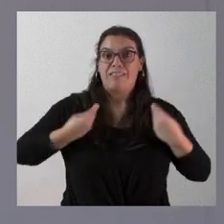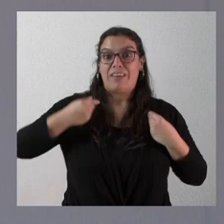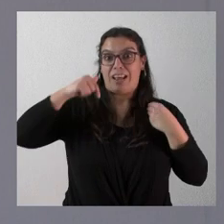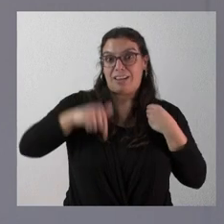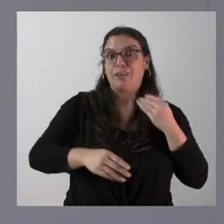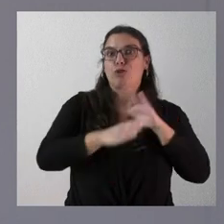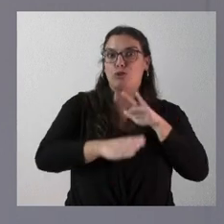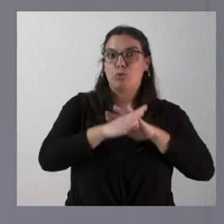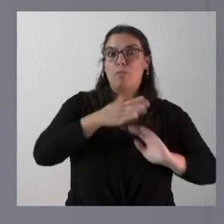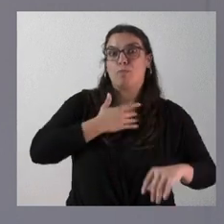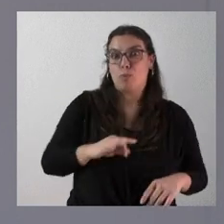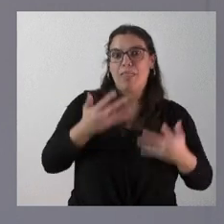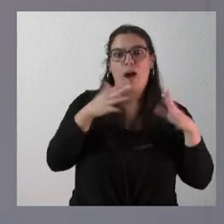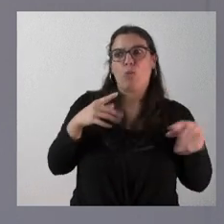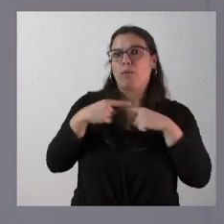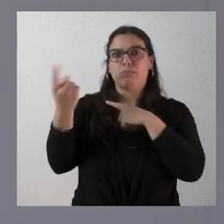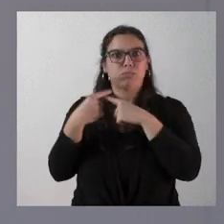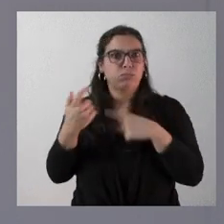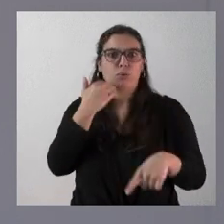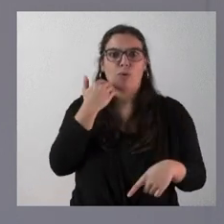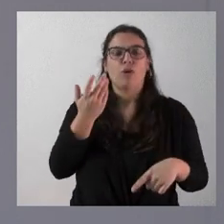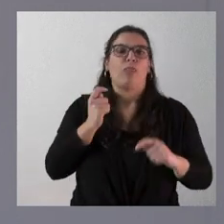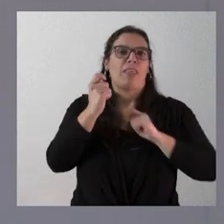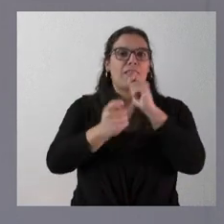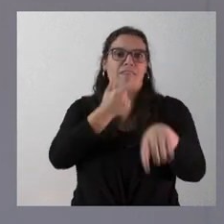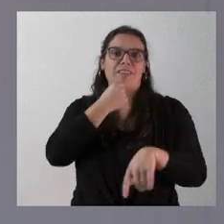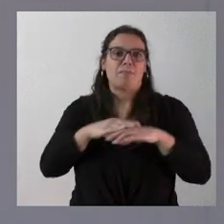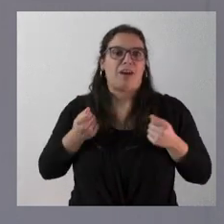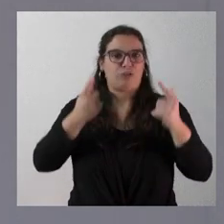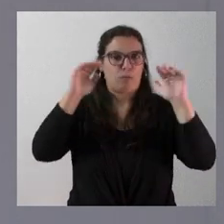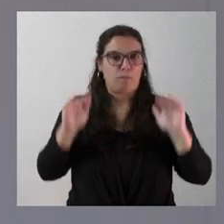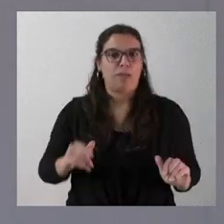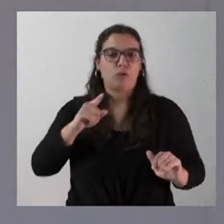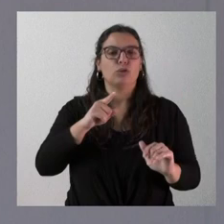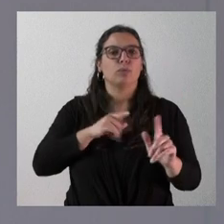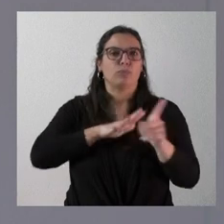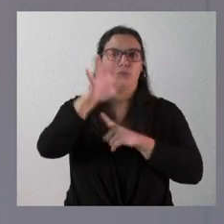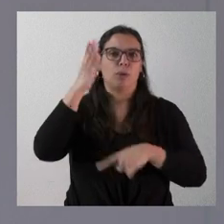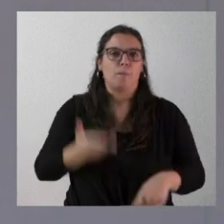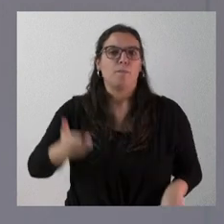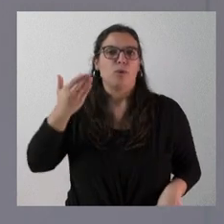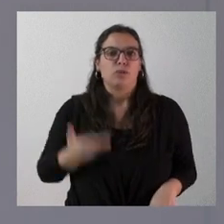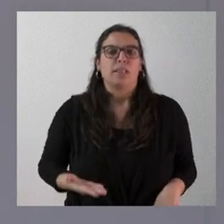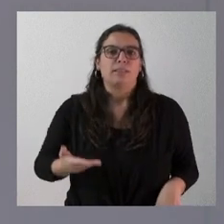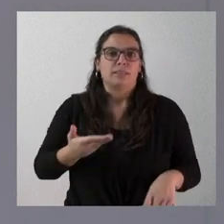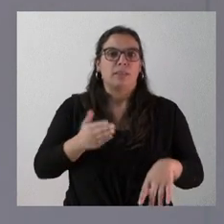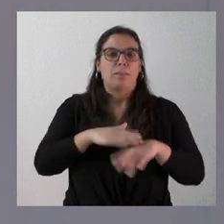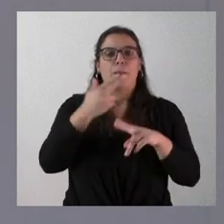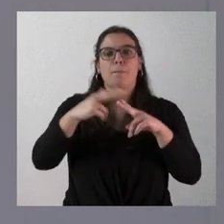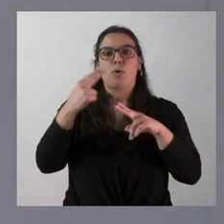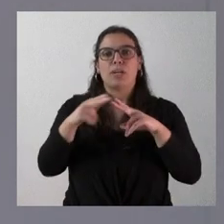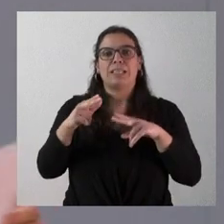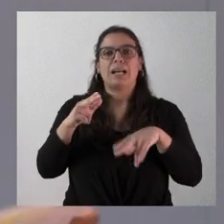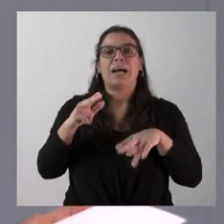habitual y por tanto seguir siendo ciudadanos de Castilla y león tiene un pacto muy relevante desde el punto de vista de las políticas de